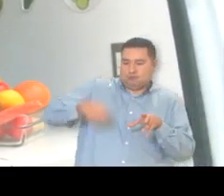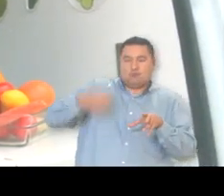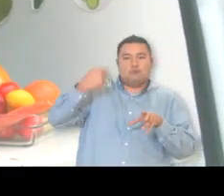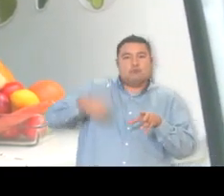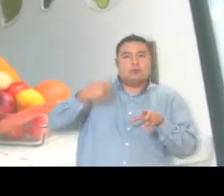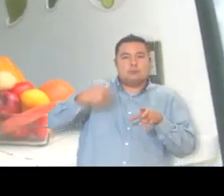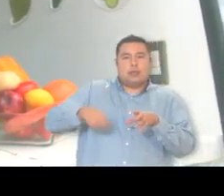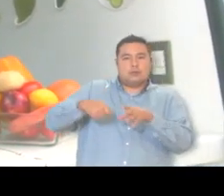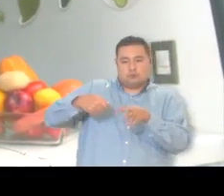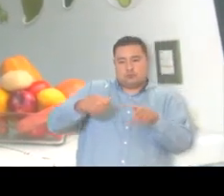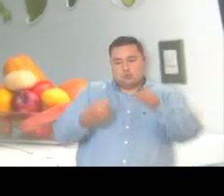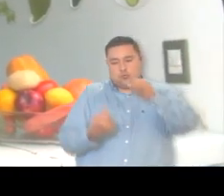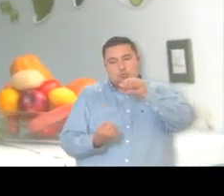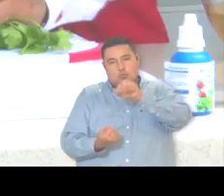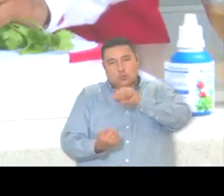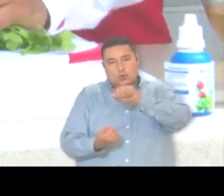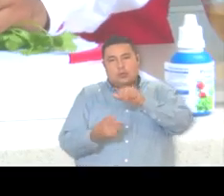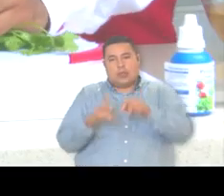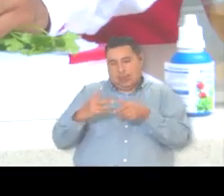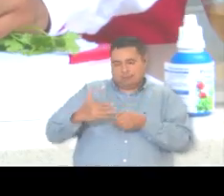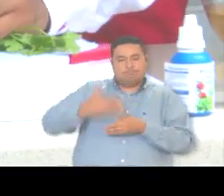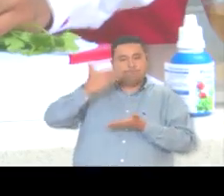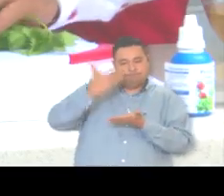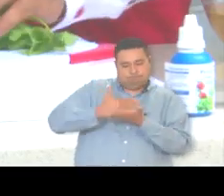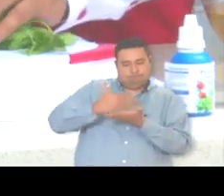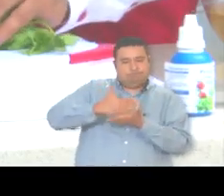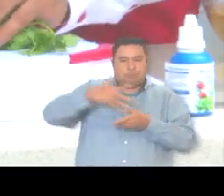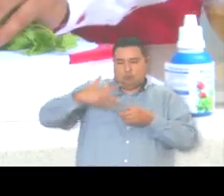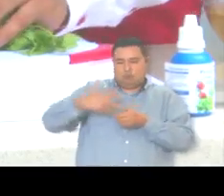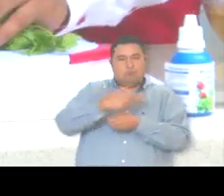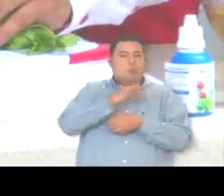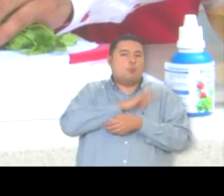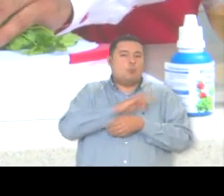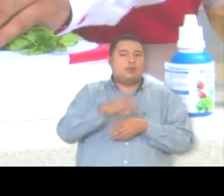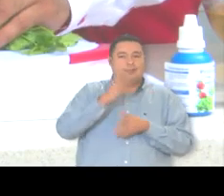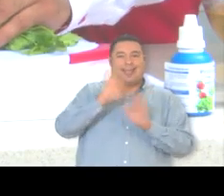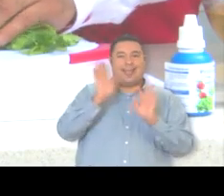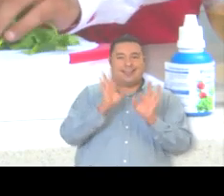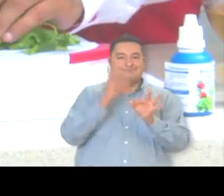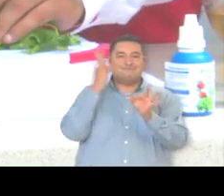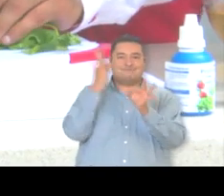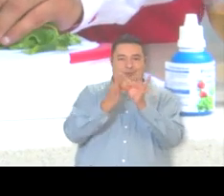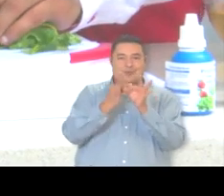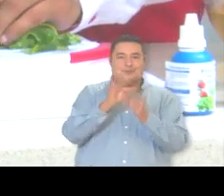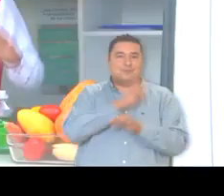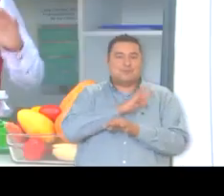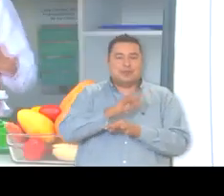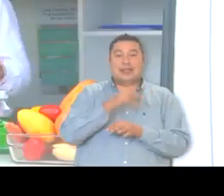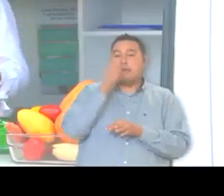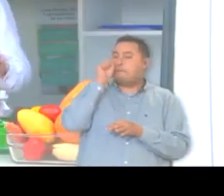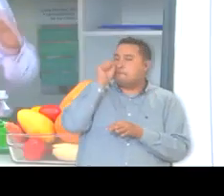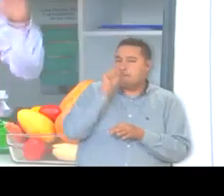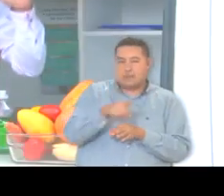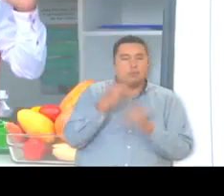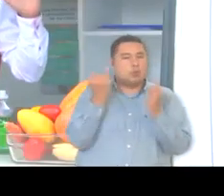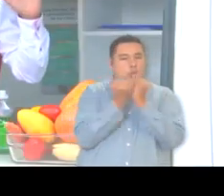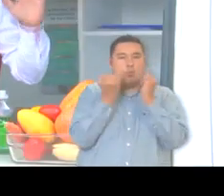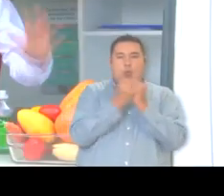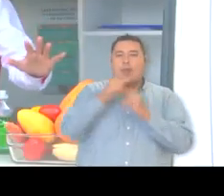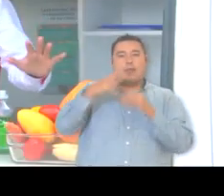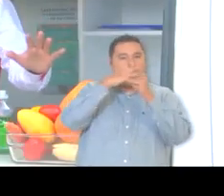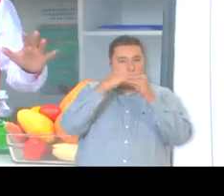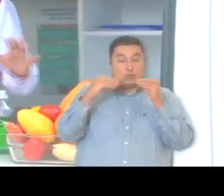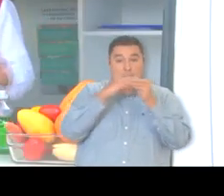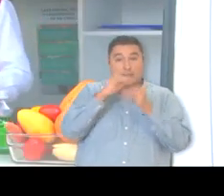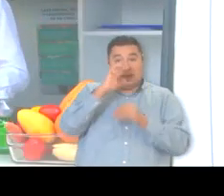cilantro. Ya lo podemos cortar y ahora sí, listo, tu alimento ya está desinfectado. El mismo procedimiento lo debemos aplicar con